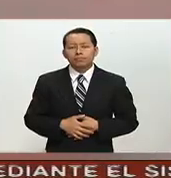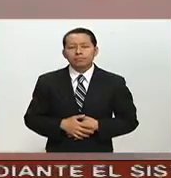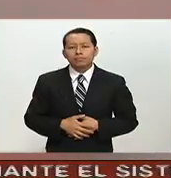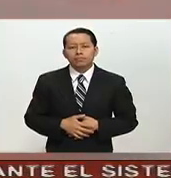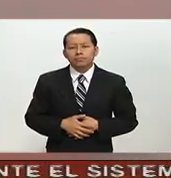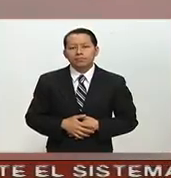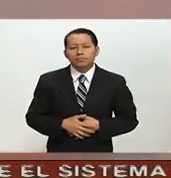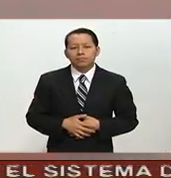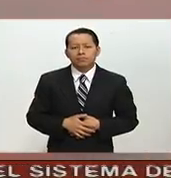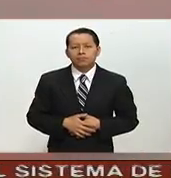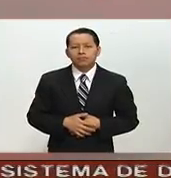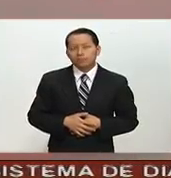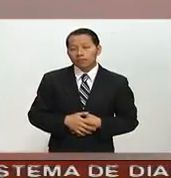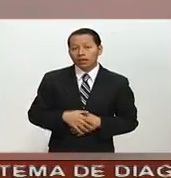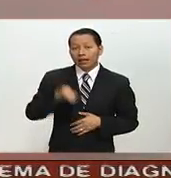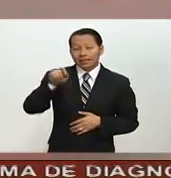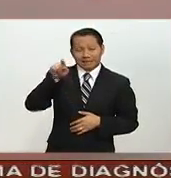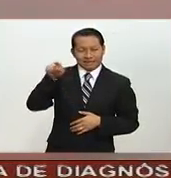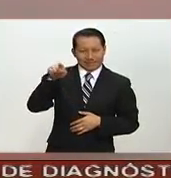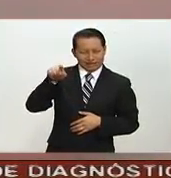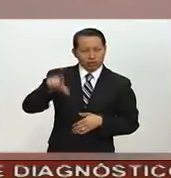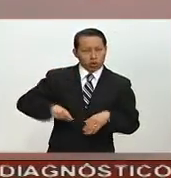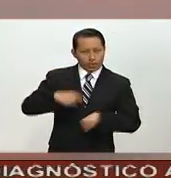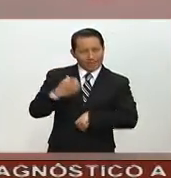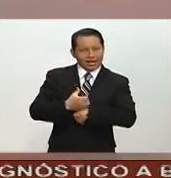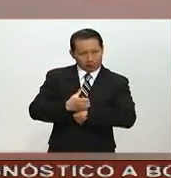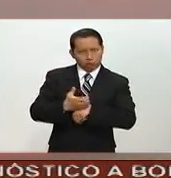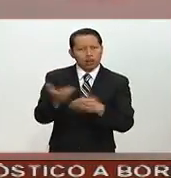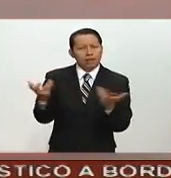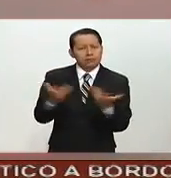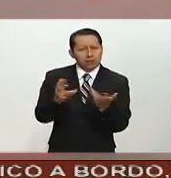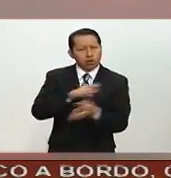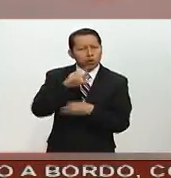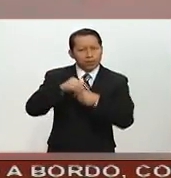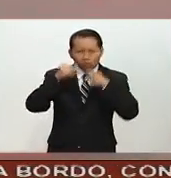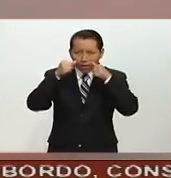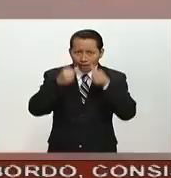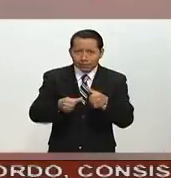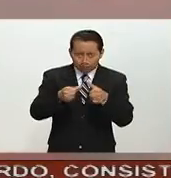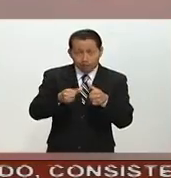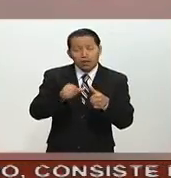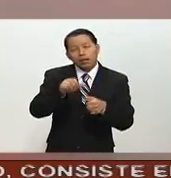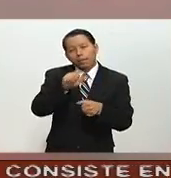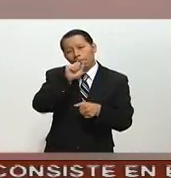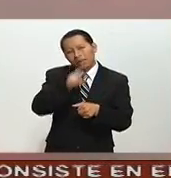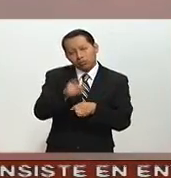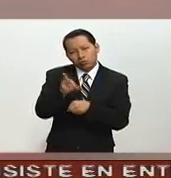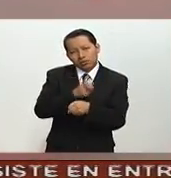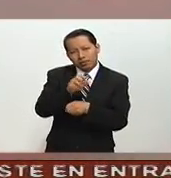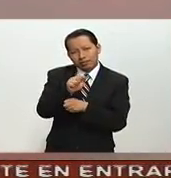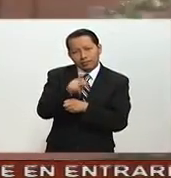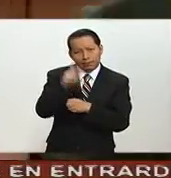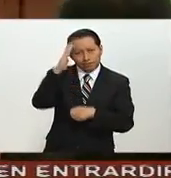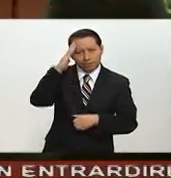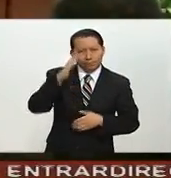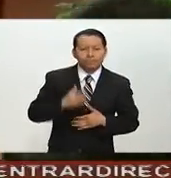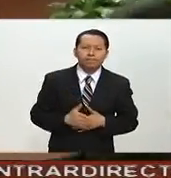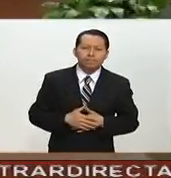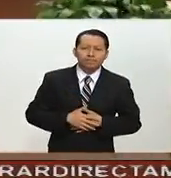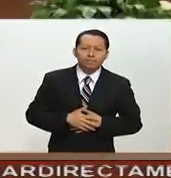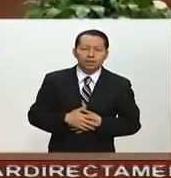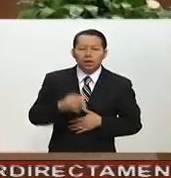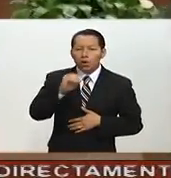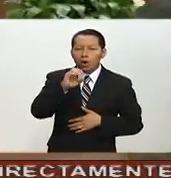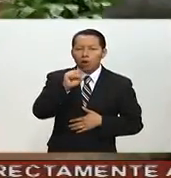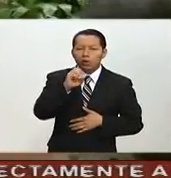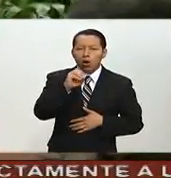Se instala en Gobernación y la idea es que, por supuesto, sea atendida la propia Secretaría de Educación Pública por su titular.